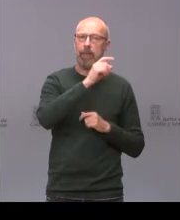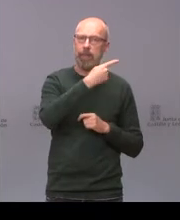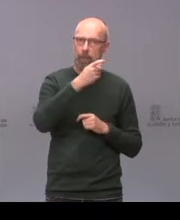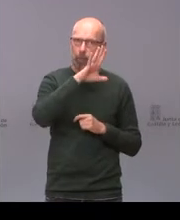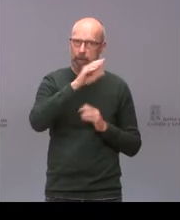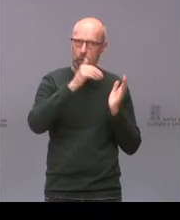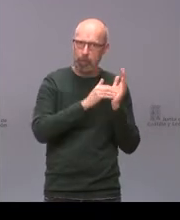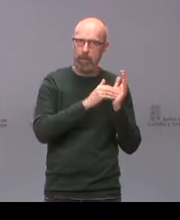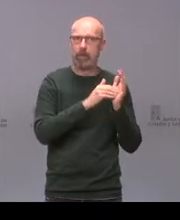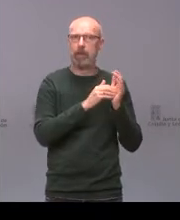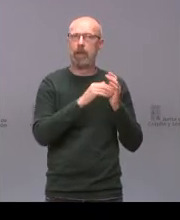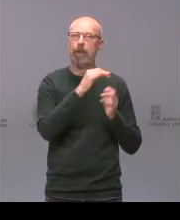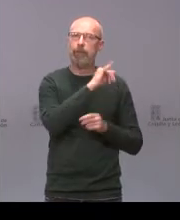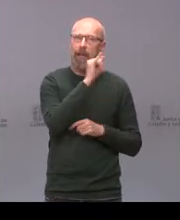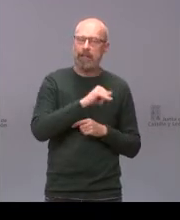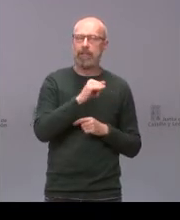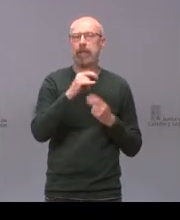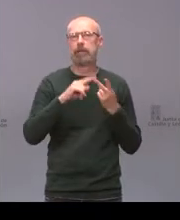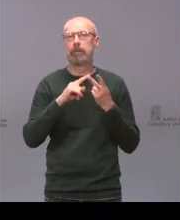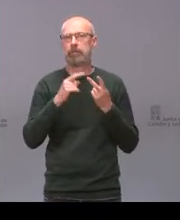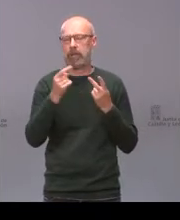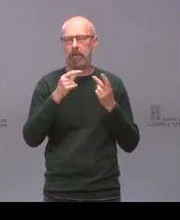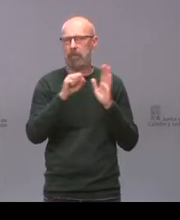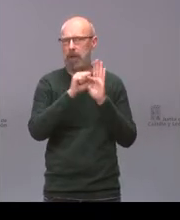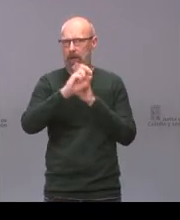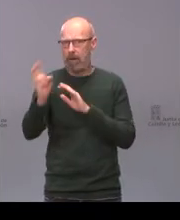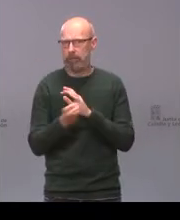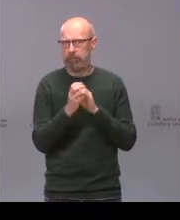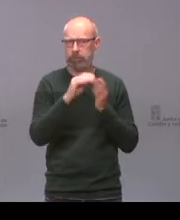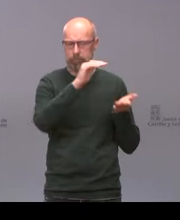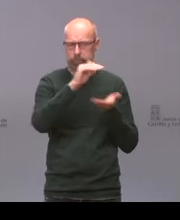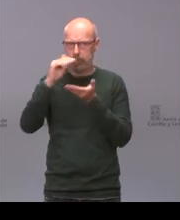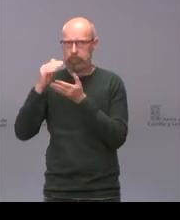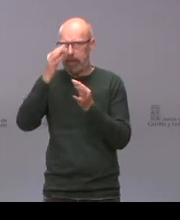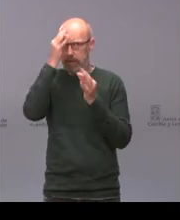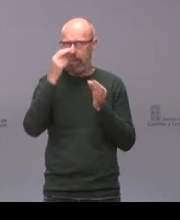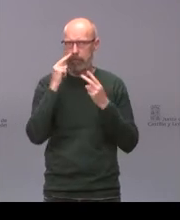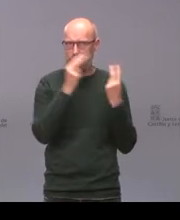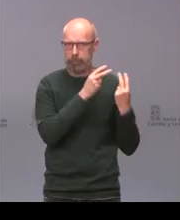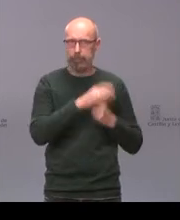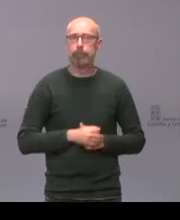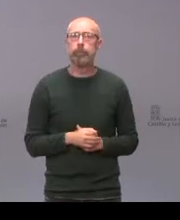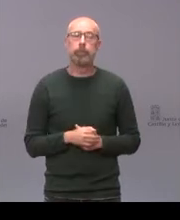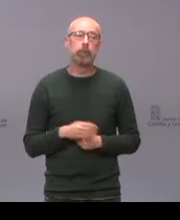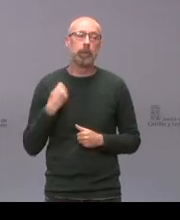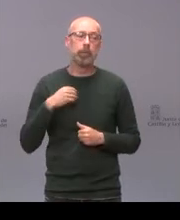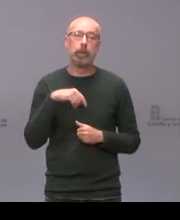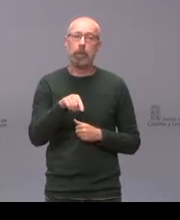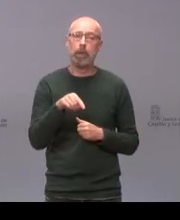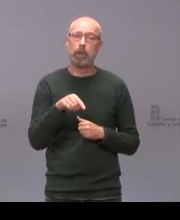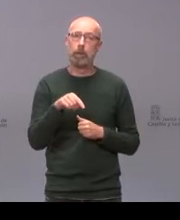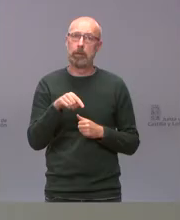Moderna, 16.000 de AstraZeneca y 7.000 de Janssen. Las vacunas RNA mensajero se